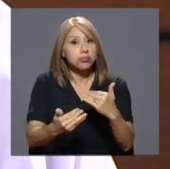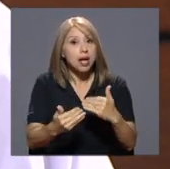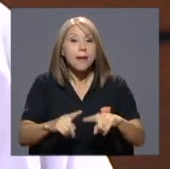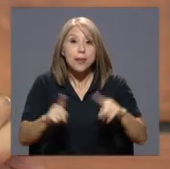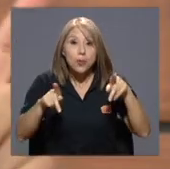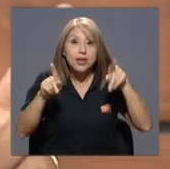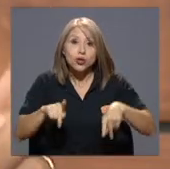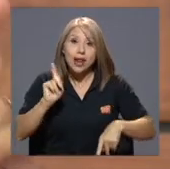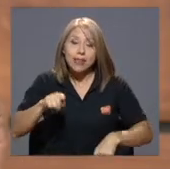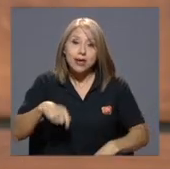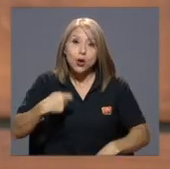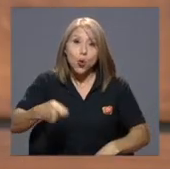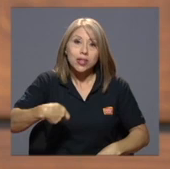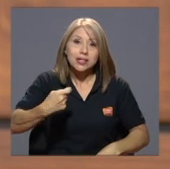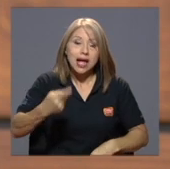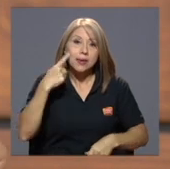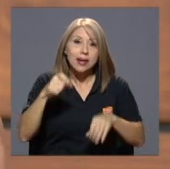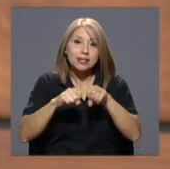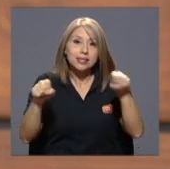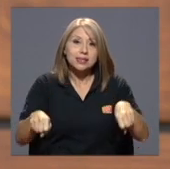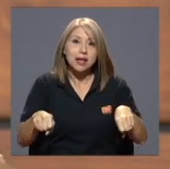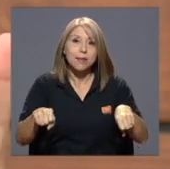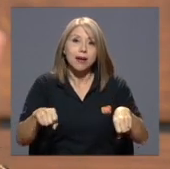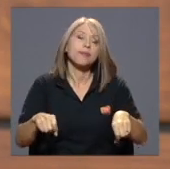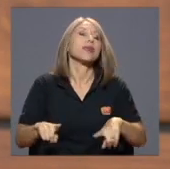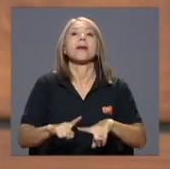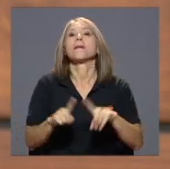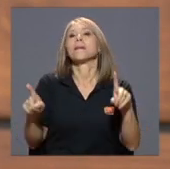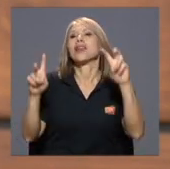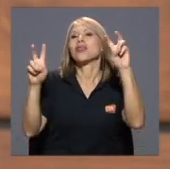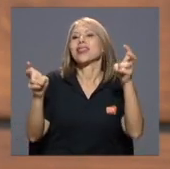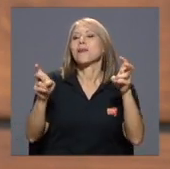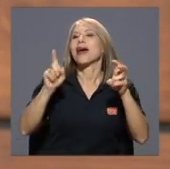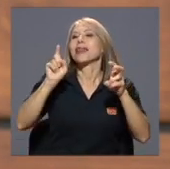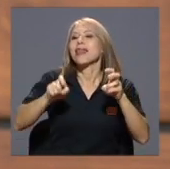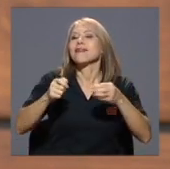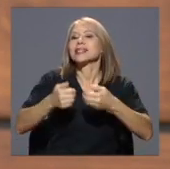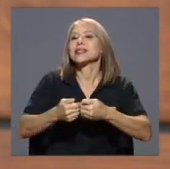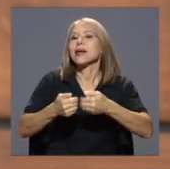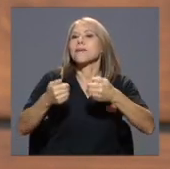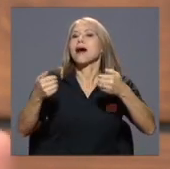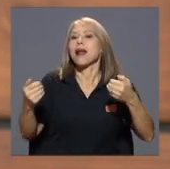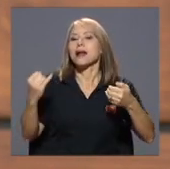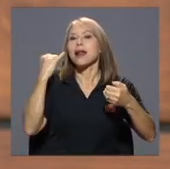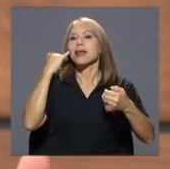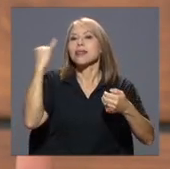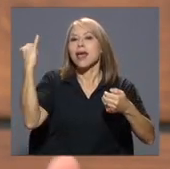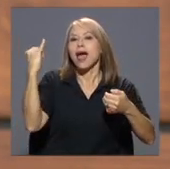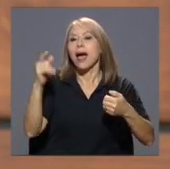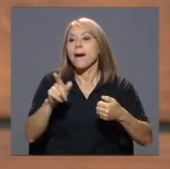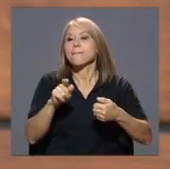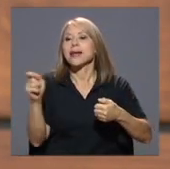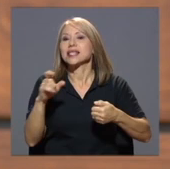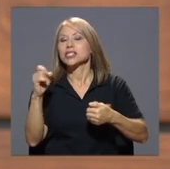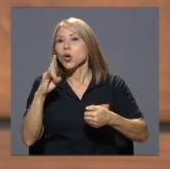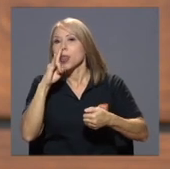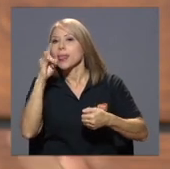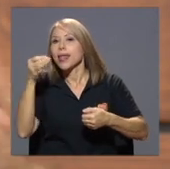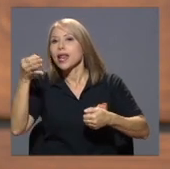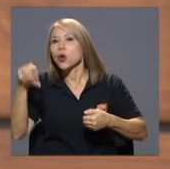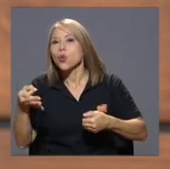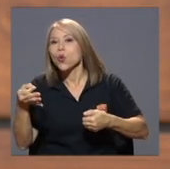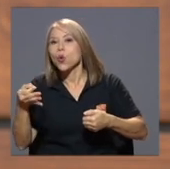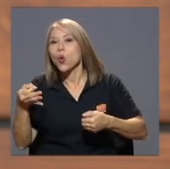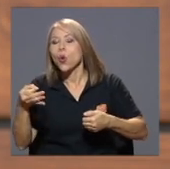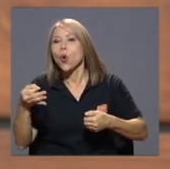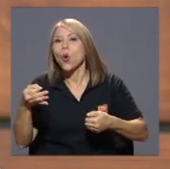para ese sistema. Sí, pero el tema es, hay que separar, digamos, la idea de pensión de lujo técnica de la